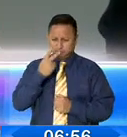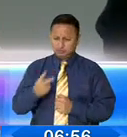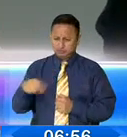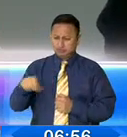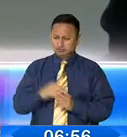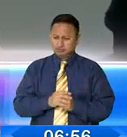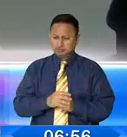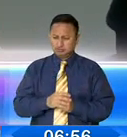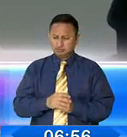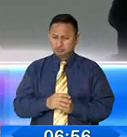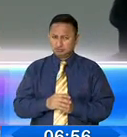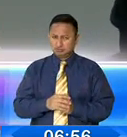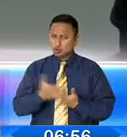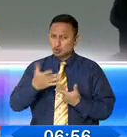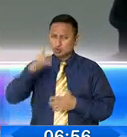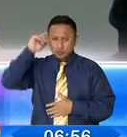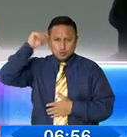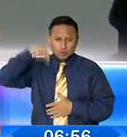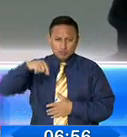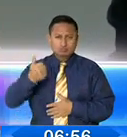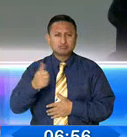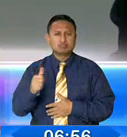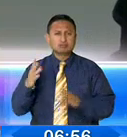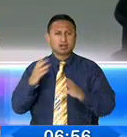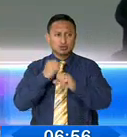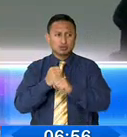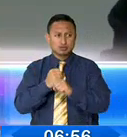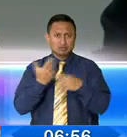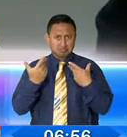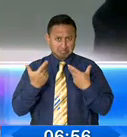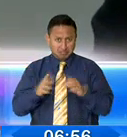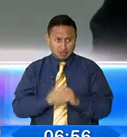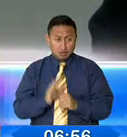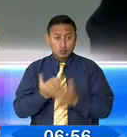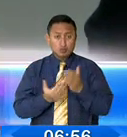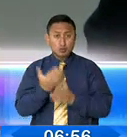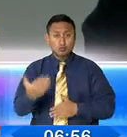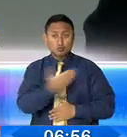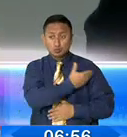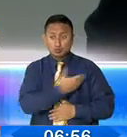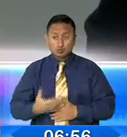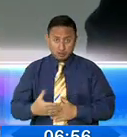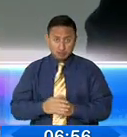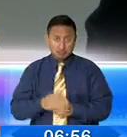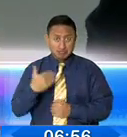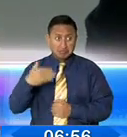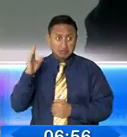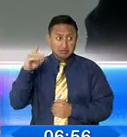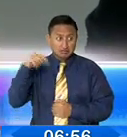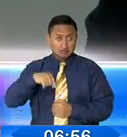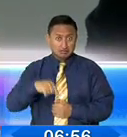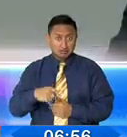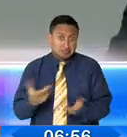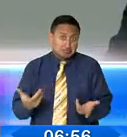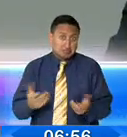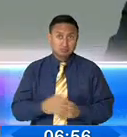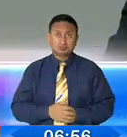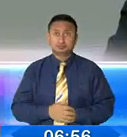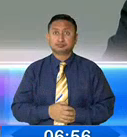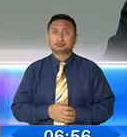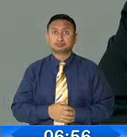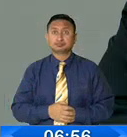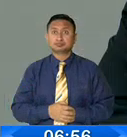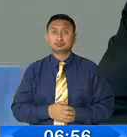efectivamente a las 10 de la noche se supiera, digamos, ya la gran mayoría de lo ingresado, ¿no? El no hacer